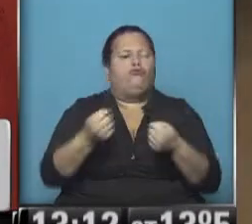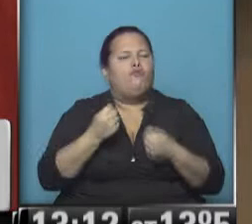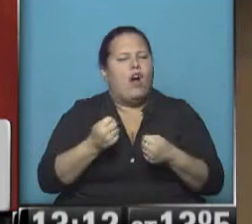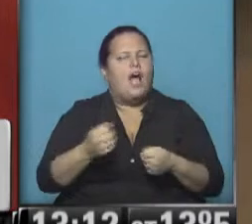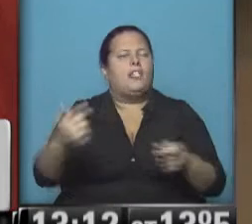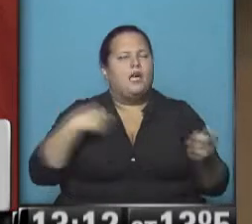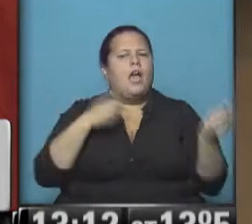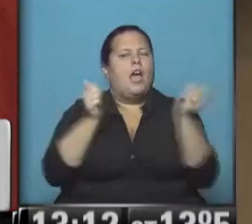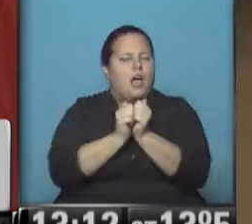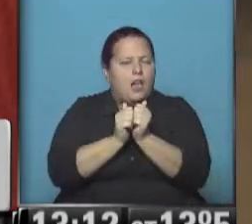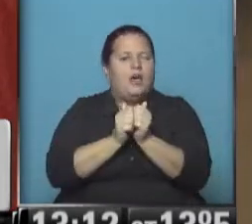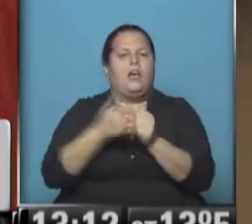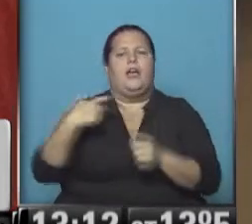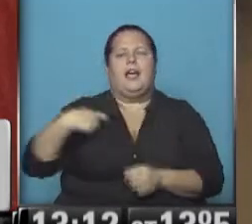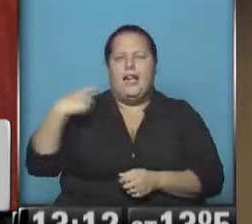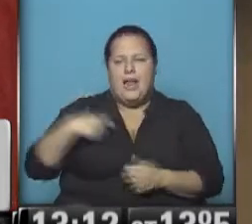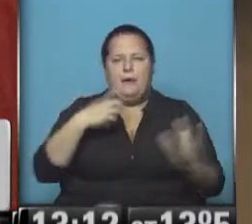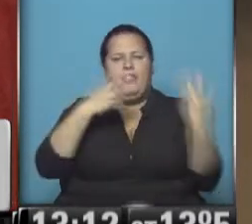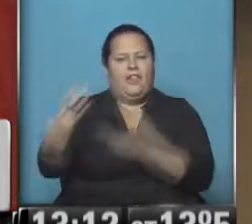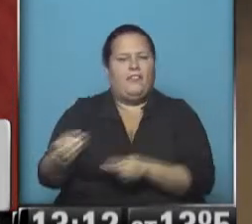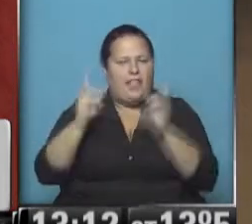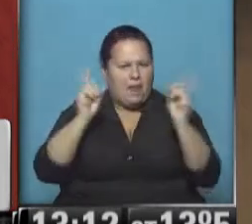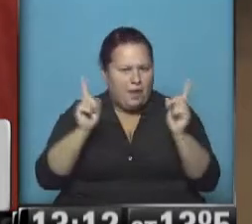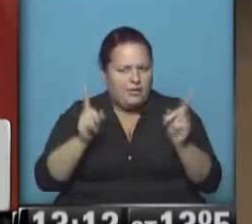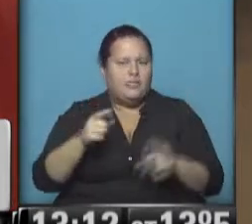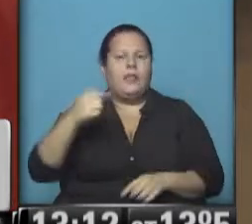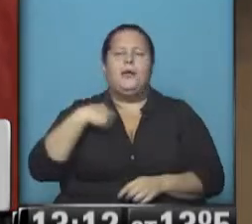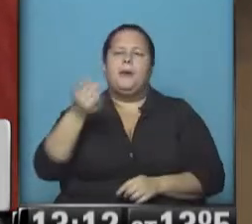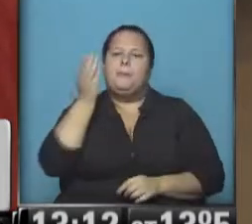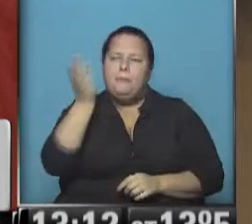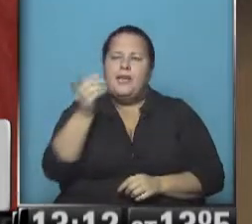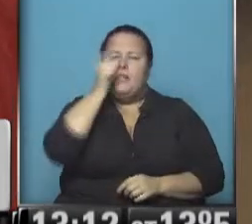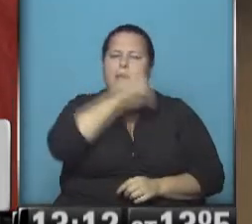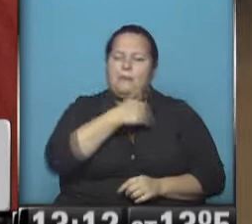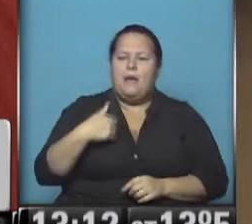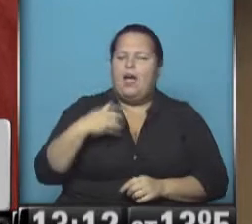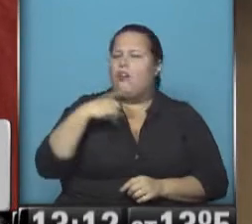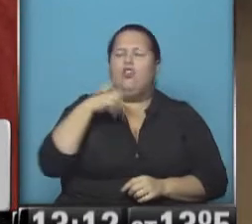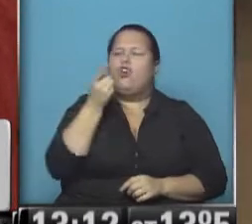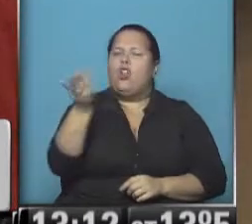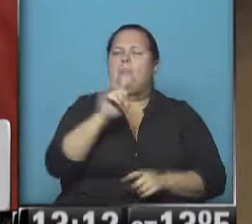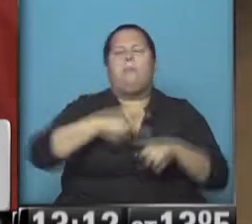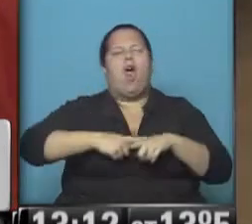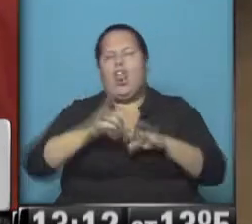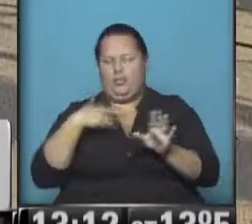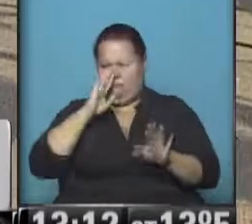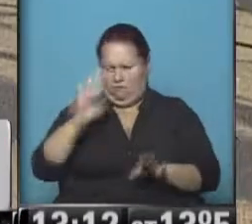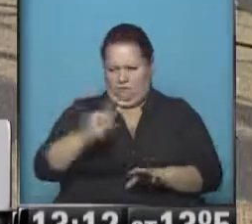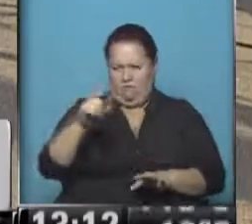al lado de los gremios que defienden a los docentes. Nuestro pedido es como padres, en ningún momento estamos politizando